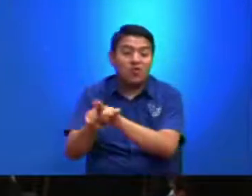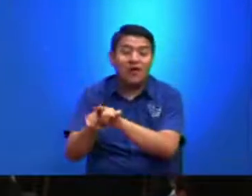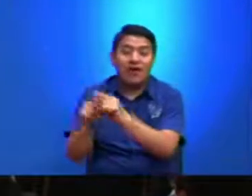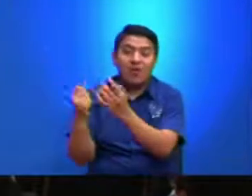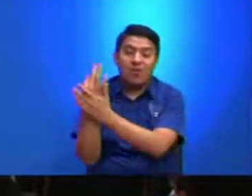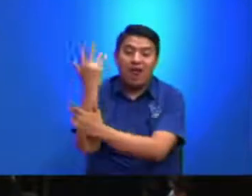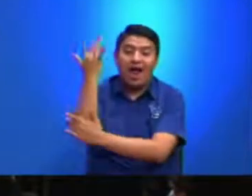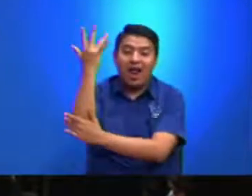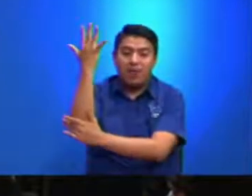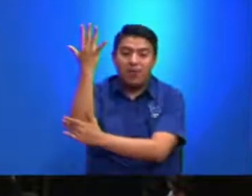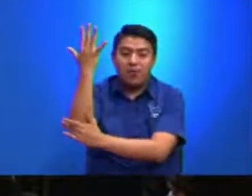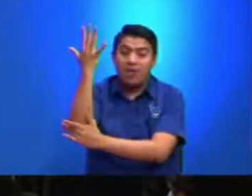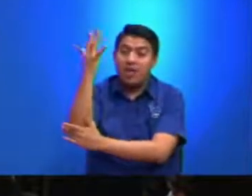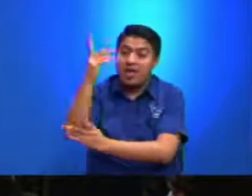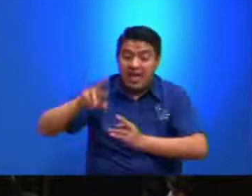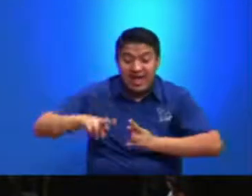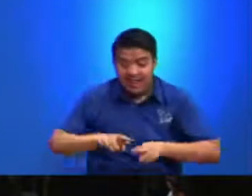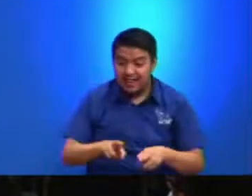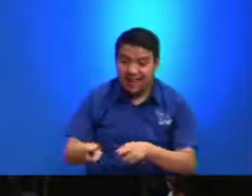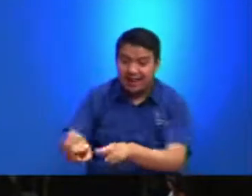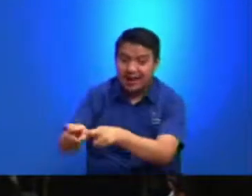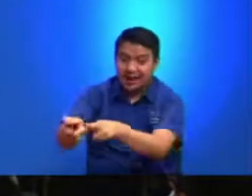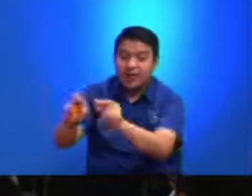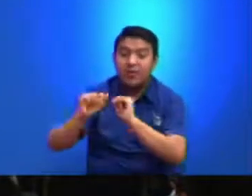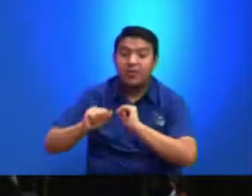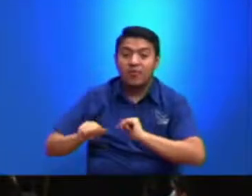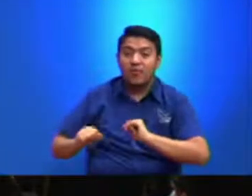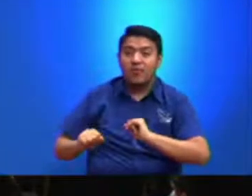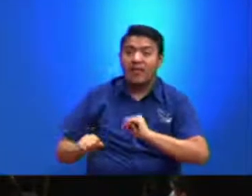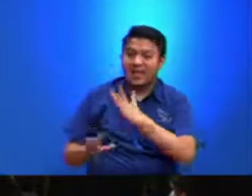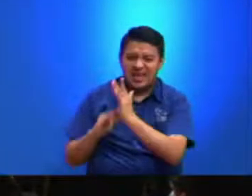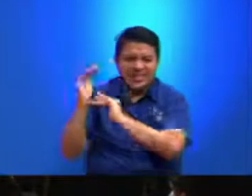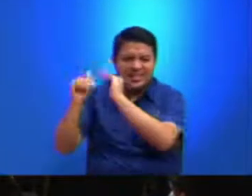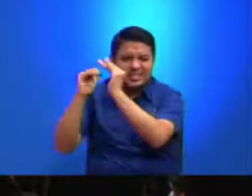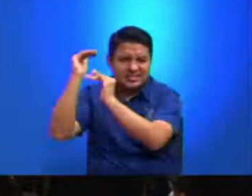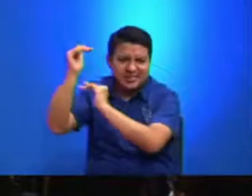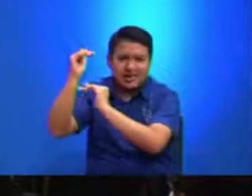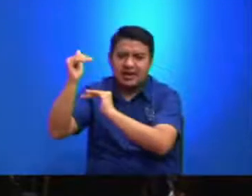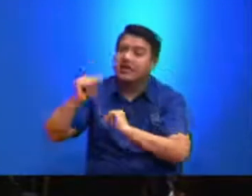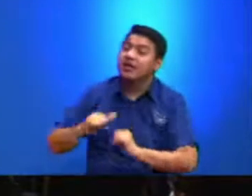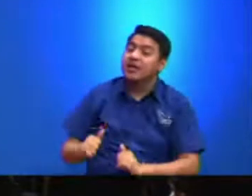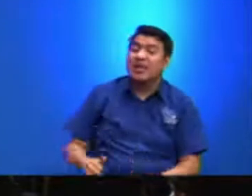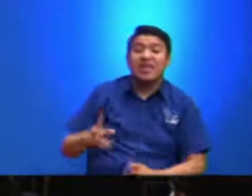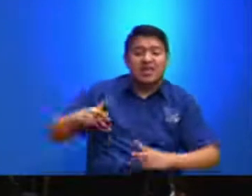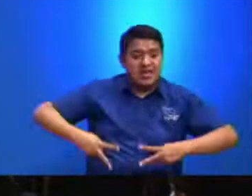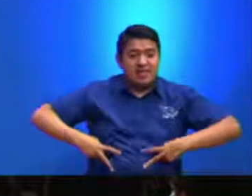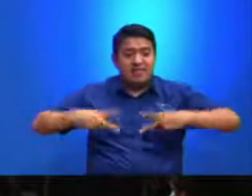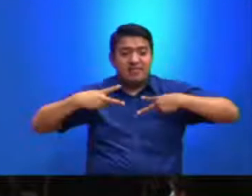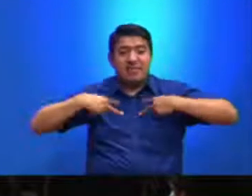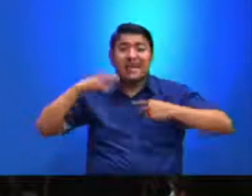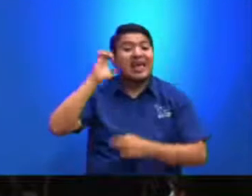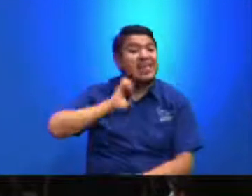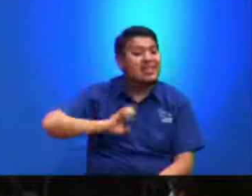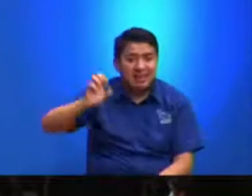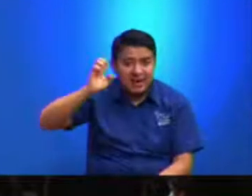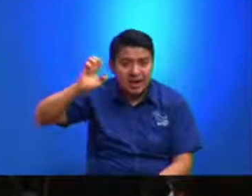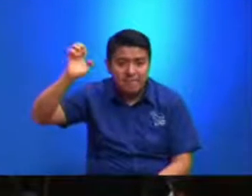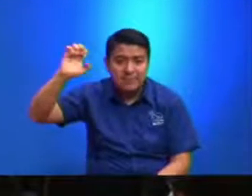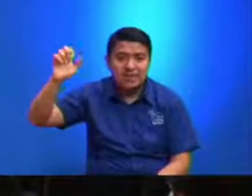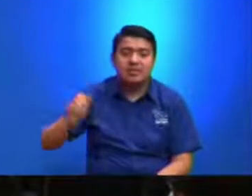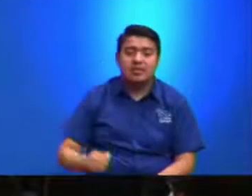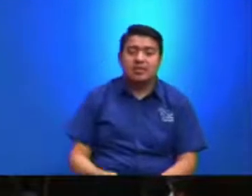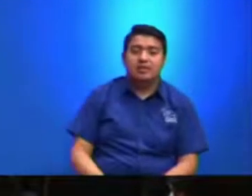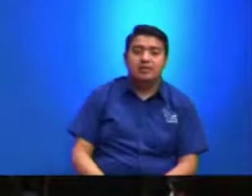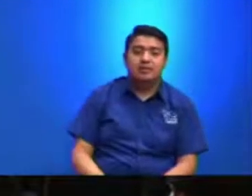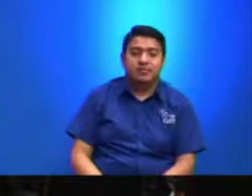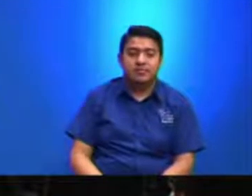corrientes de las aguas, que da su fruto a su tiempo y su hoja no cae. Y cuando miras el contexto de ese versículo, que Jeremías 6:16